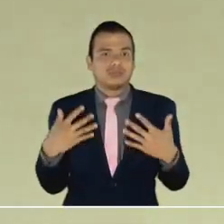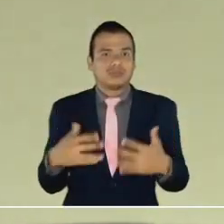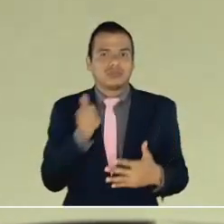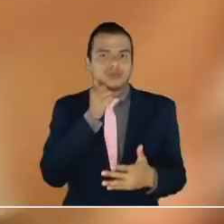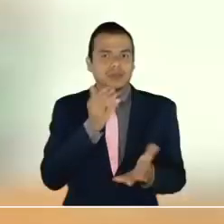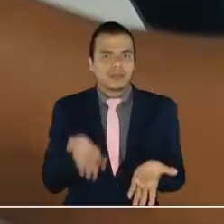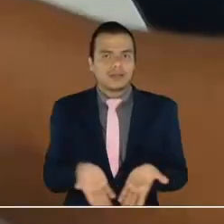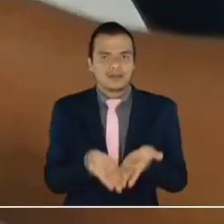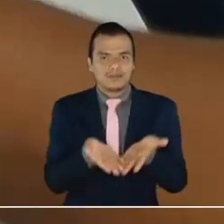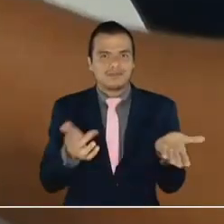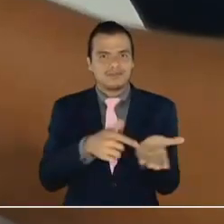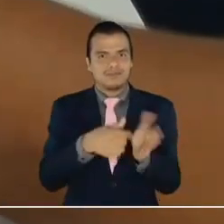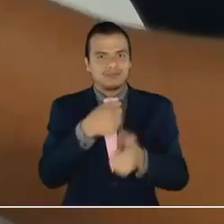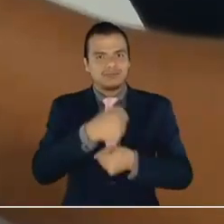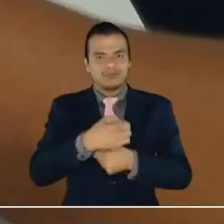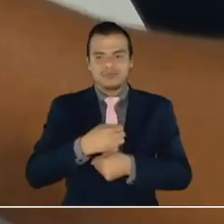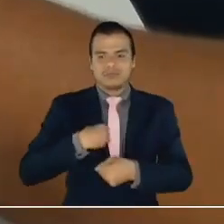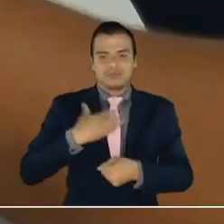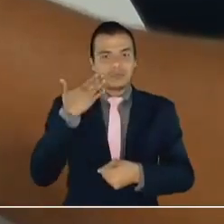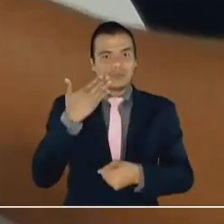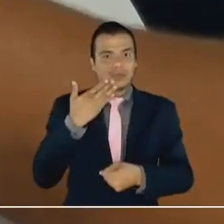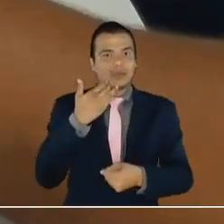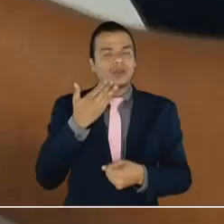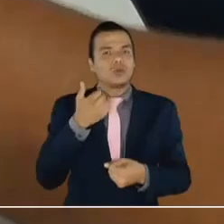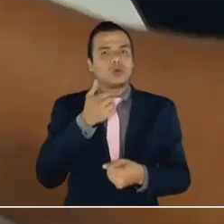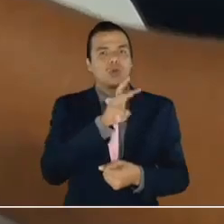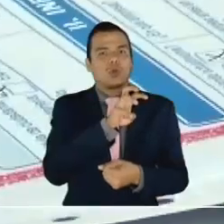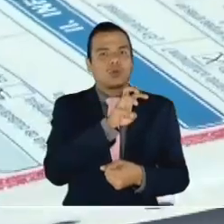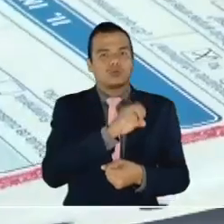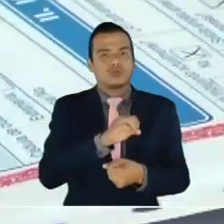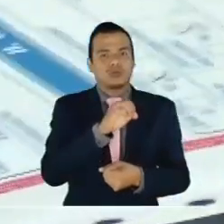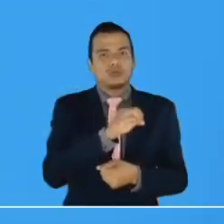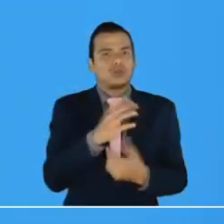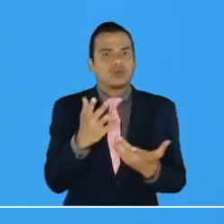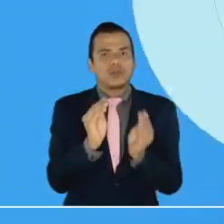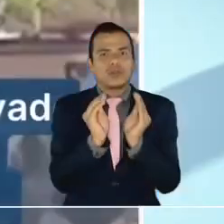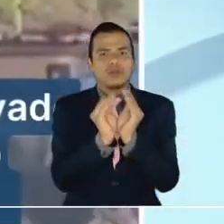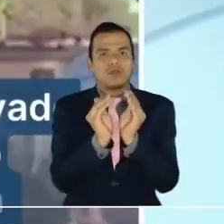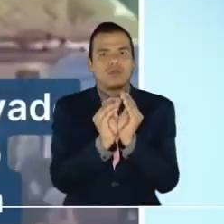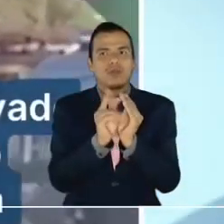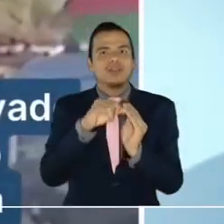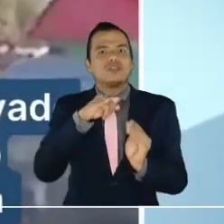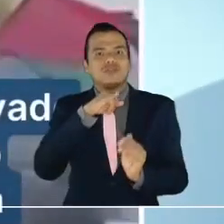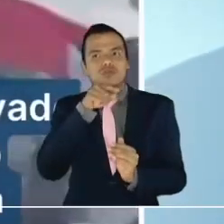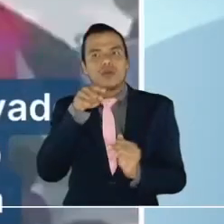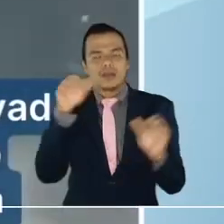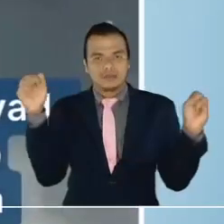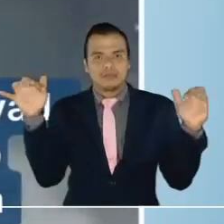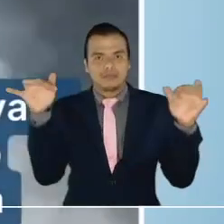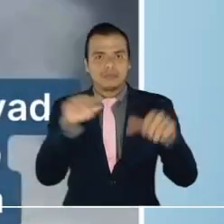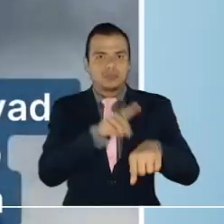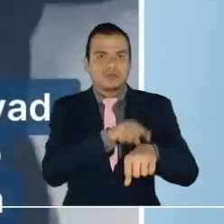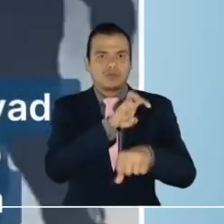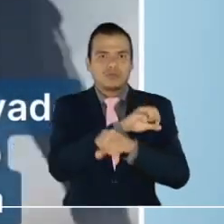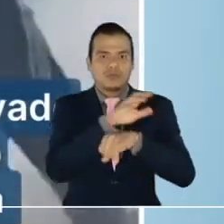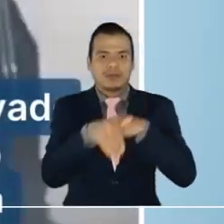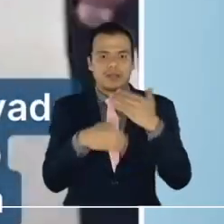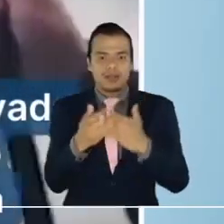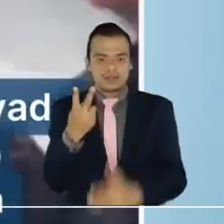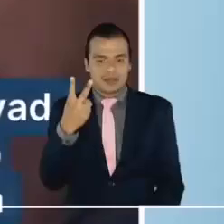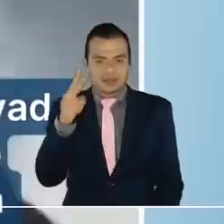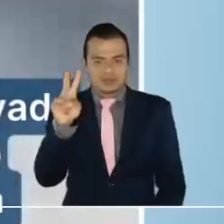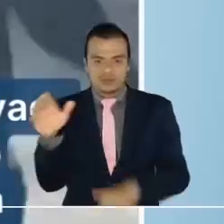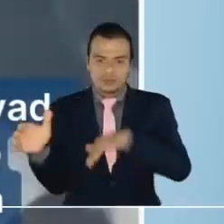octubre de 9 a 12 en el Centro Recreativo Confandi Arroyo Hondo. Con manifestaciones en todo el mundo, recuerdan el